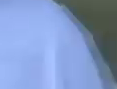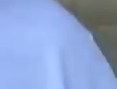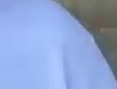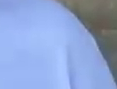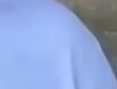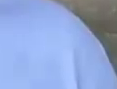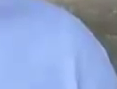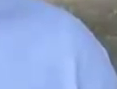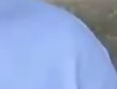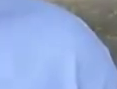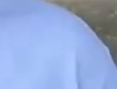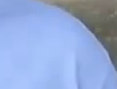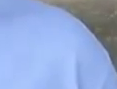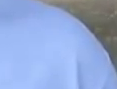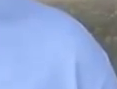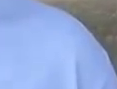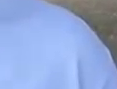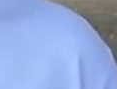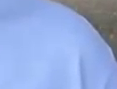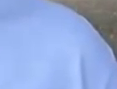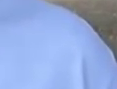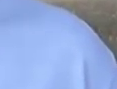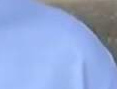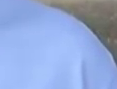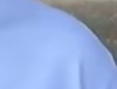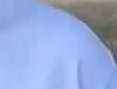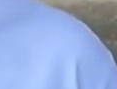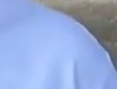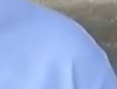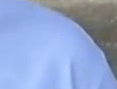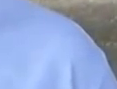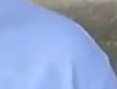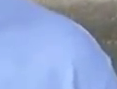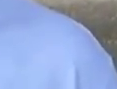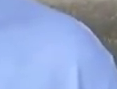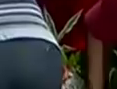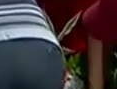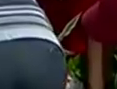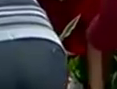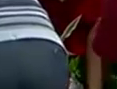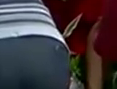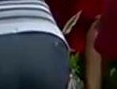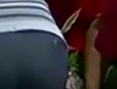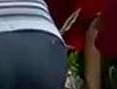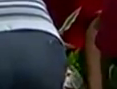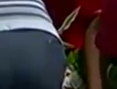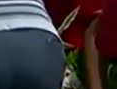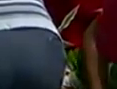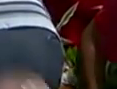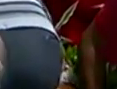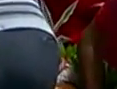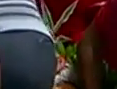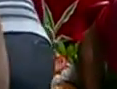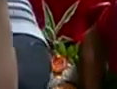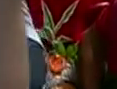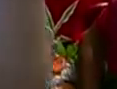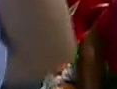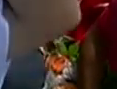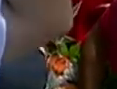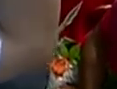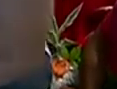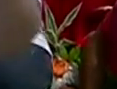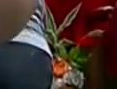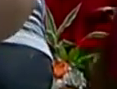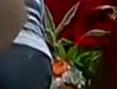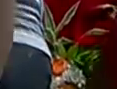siempre aquí. Vengo con toda mi familia, con mi esposa, mi hijo, bueno, vivimos nosotros aquí. Sí, que tenga mucha devoción. Nuestro Dios en